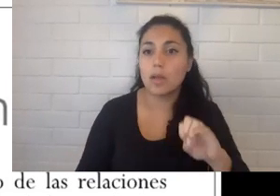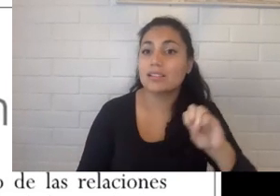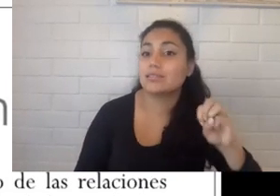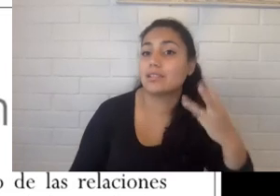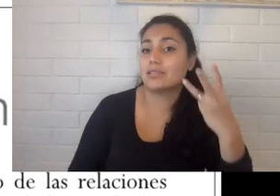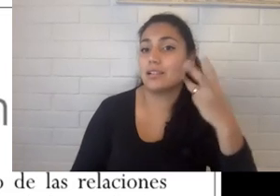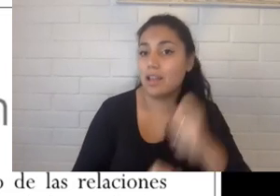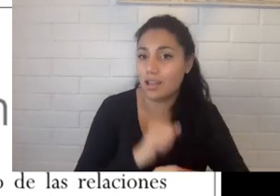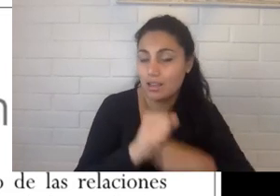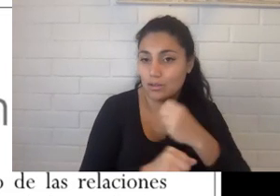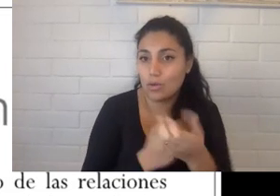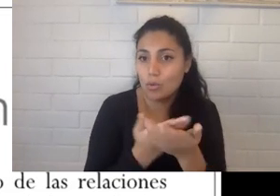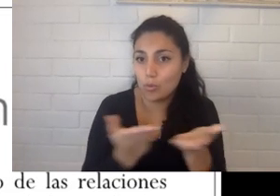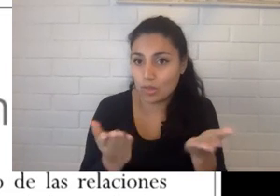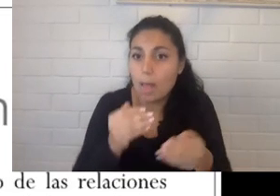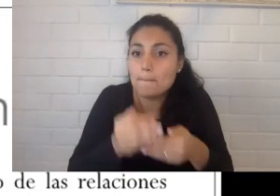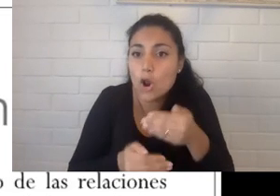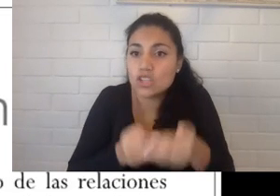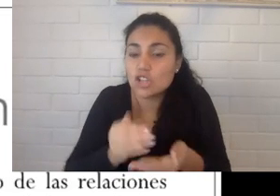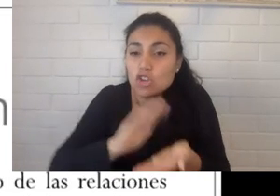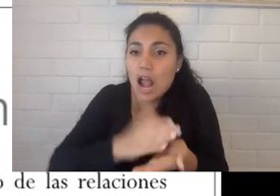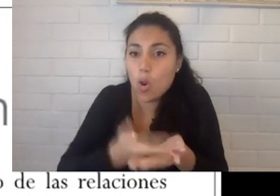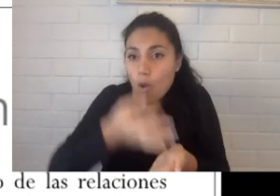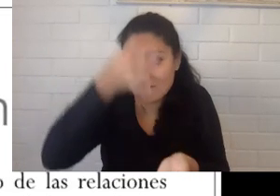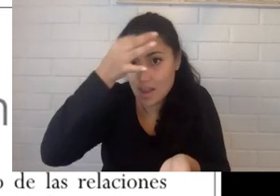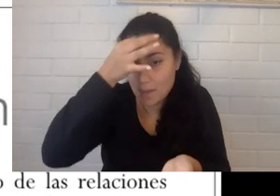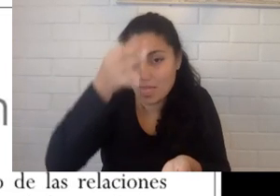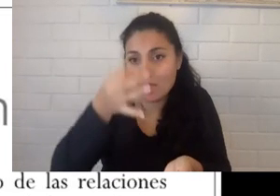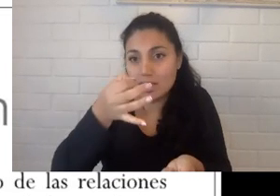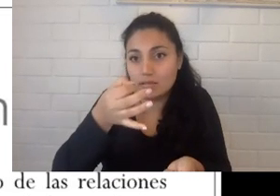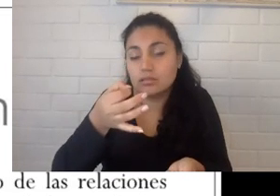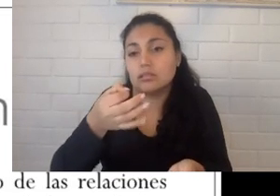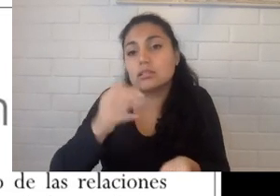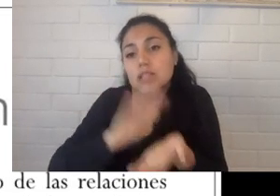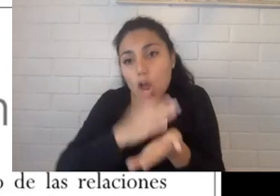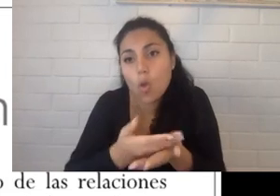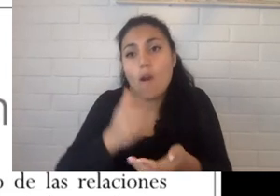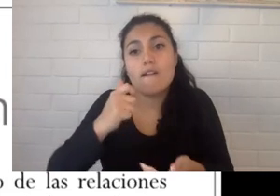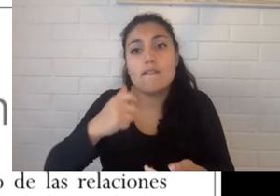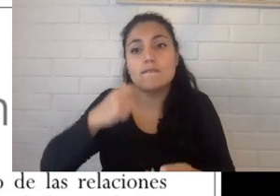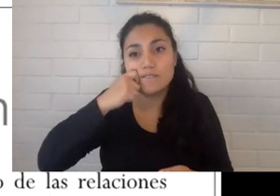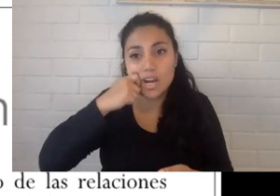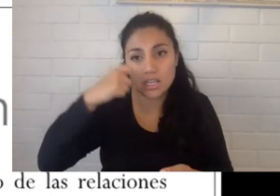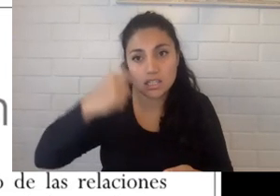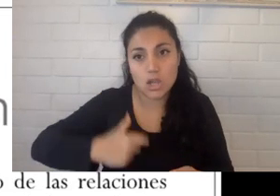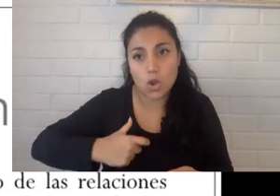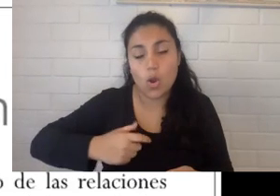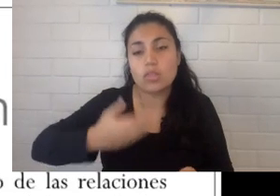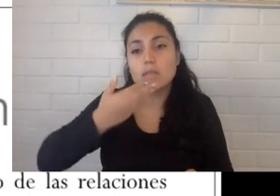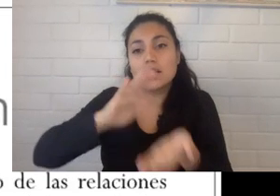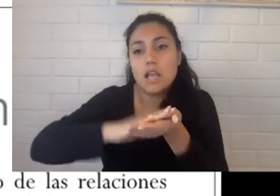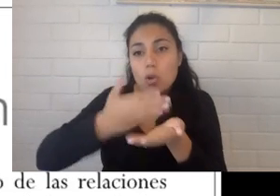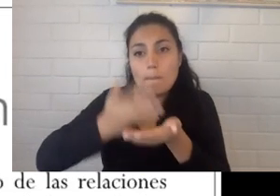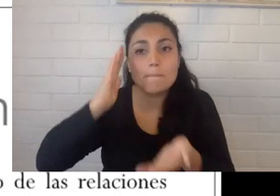ustedes tienen la asignatura de procesos de salud o enfermedad en lo que se entiende por salud física, salud mental, porque en este